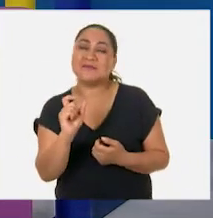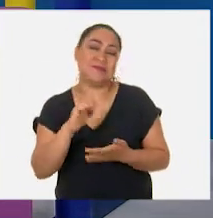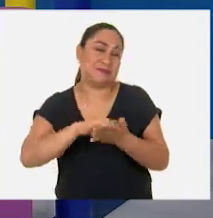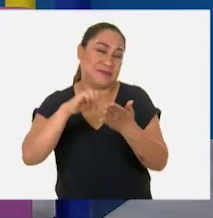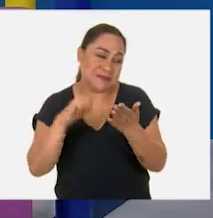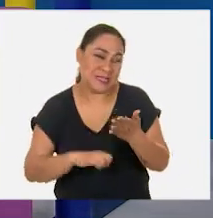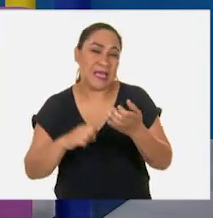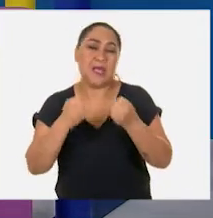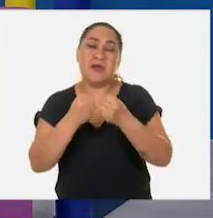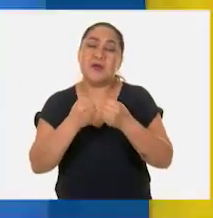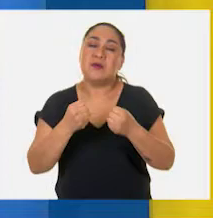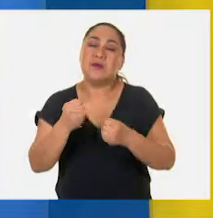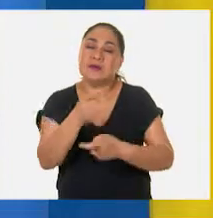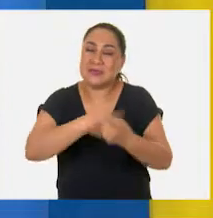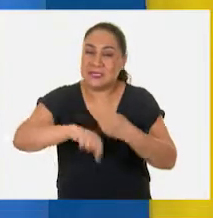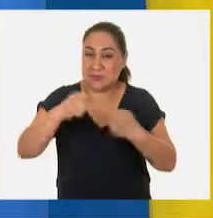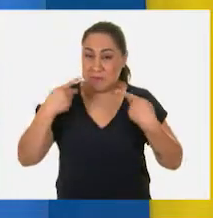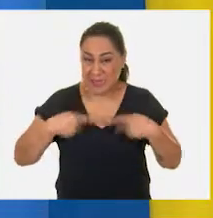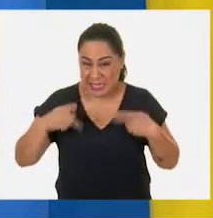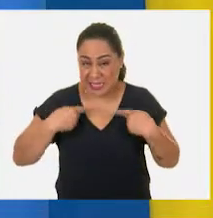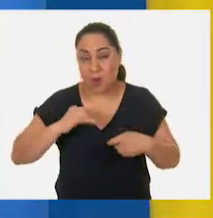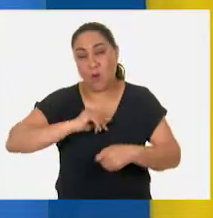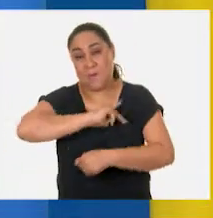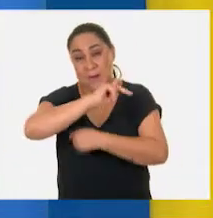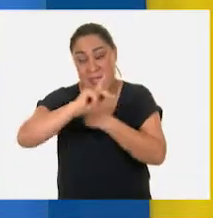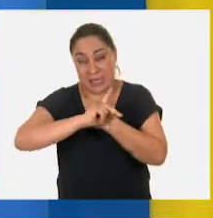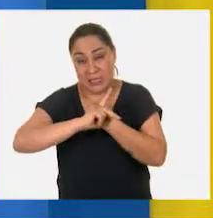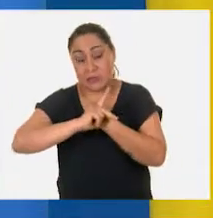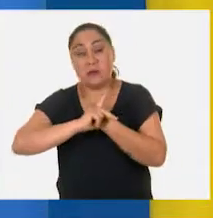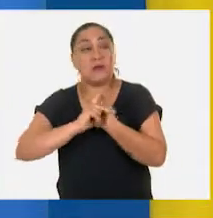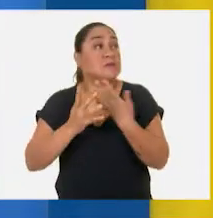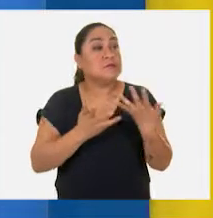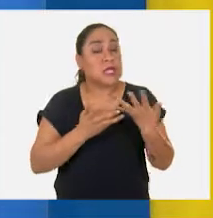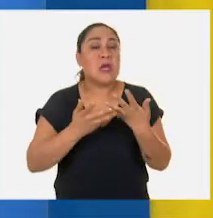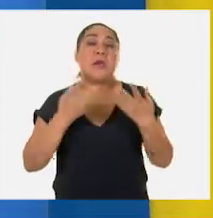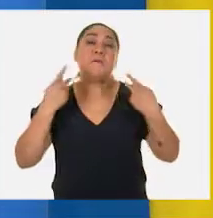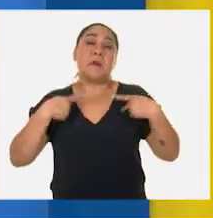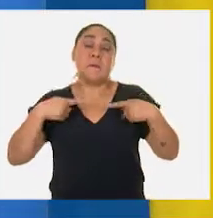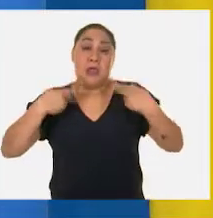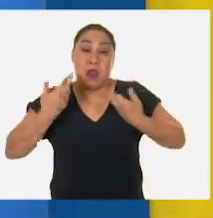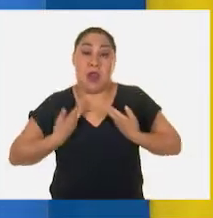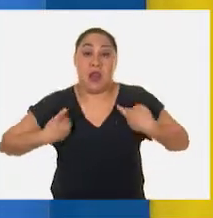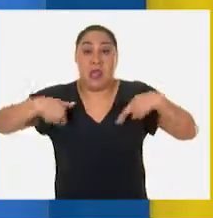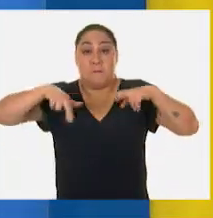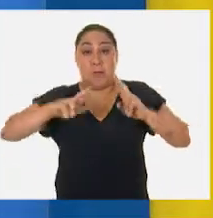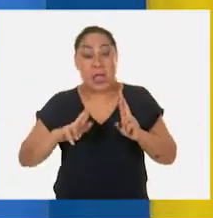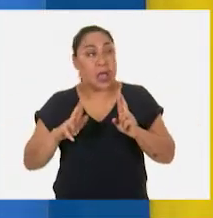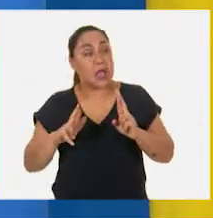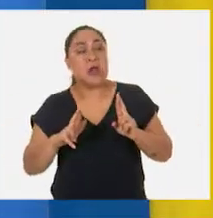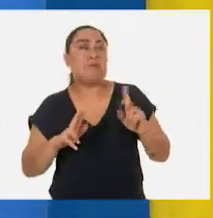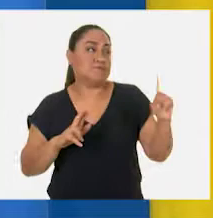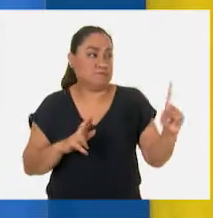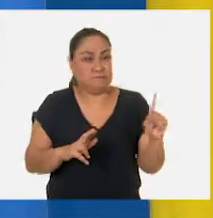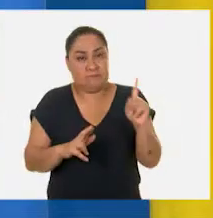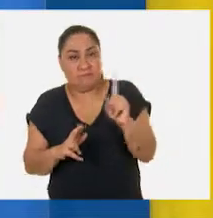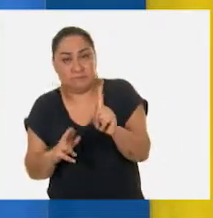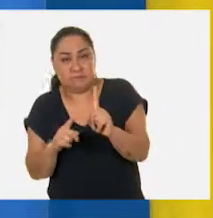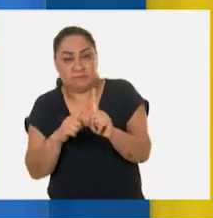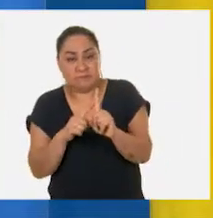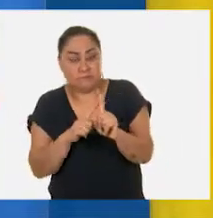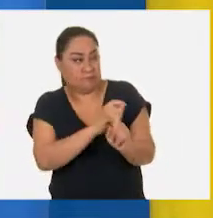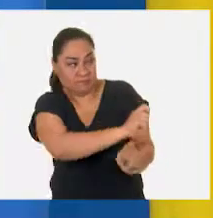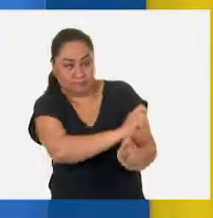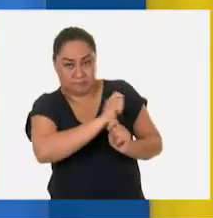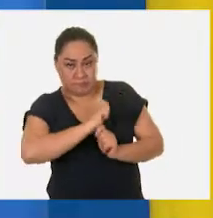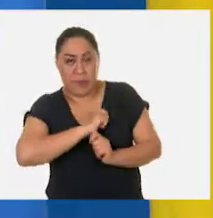nuestra sociedad y país, las personas representantes se encargan de elaborar leyes y tomar decisiones sobre asuntos de